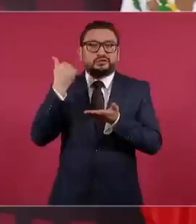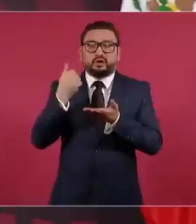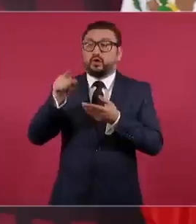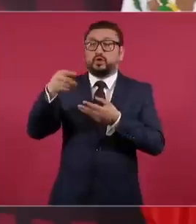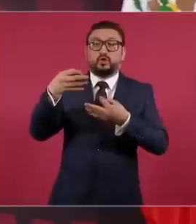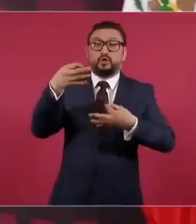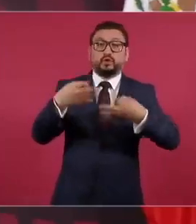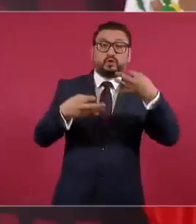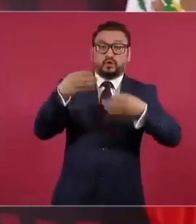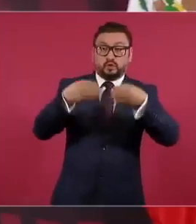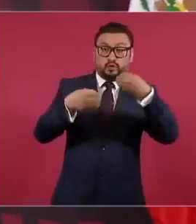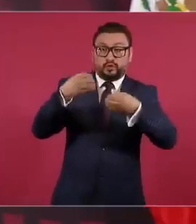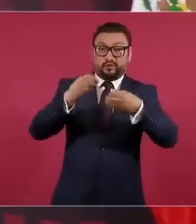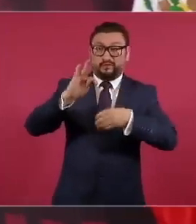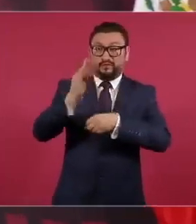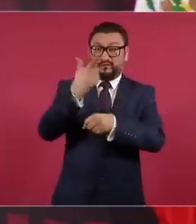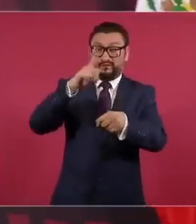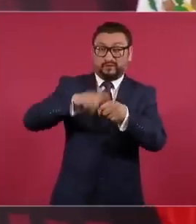federal.